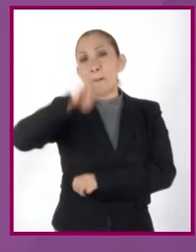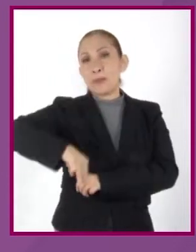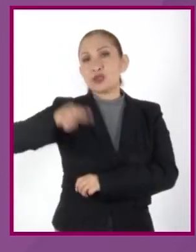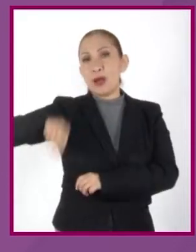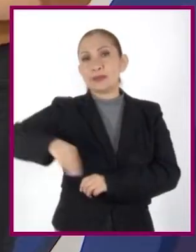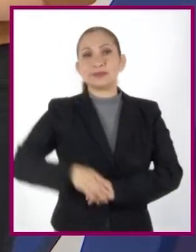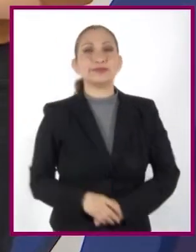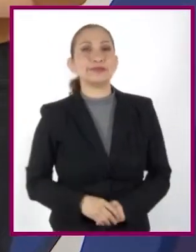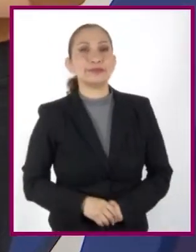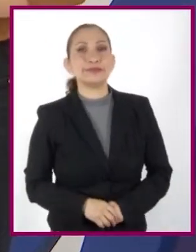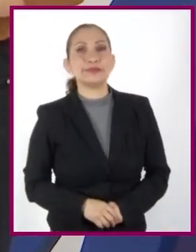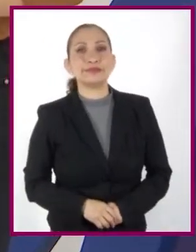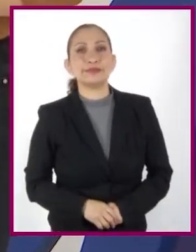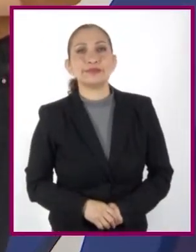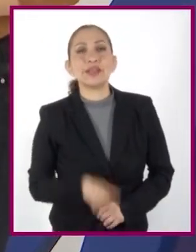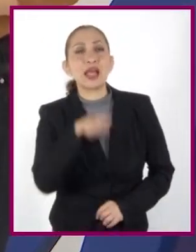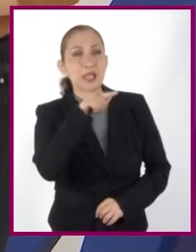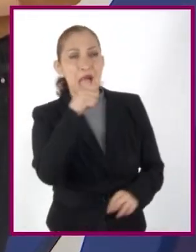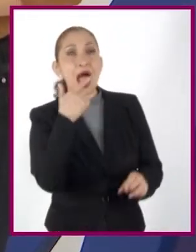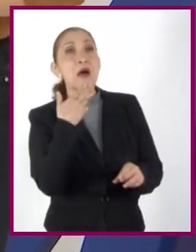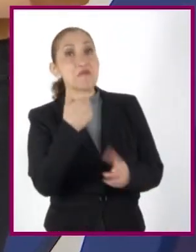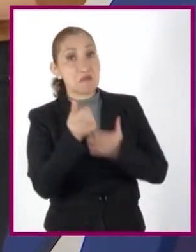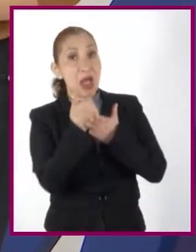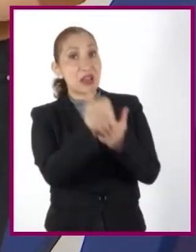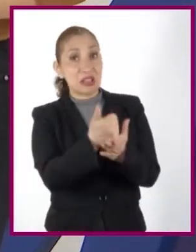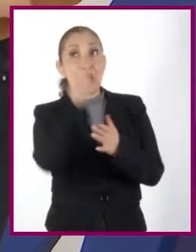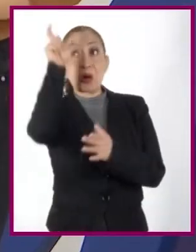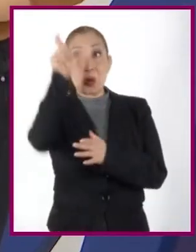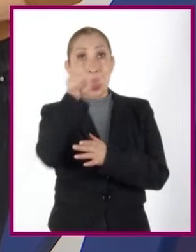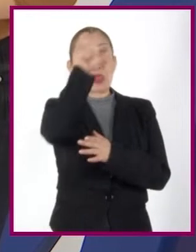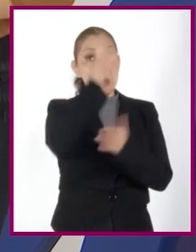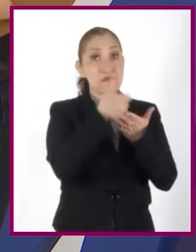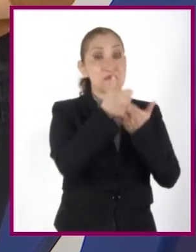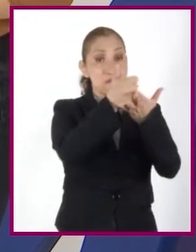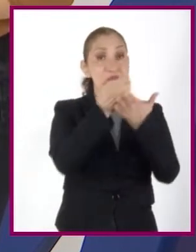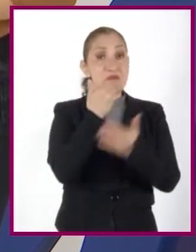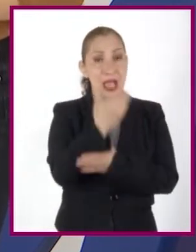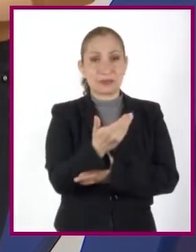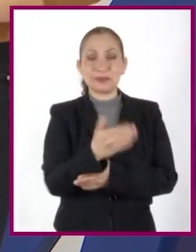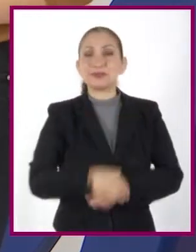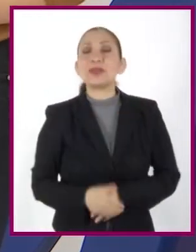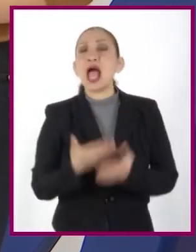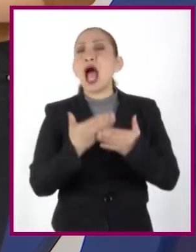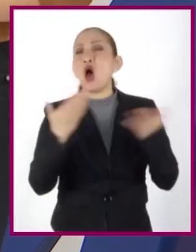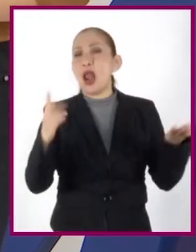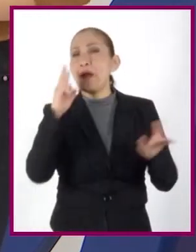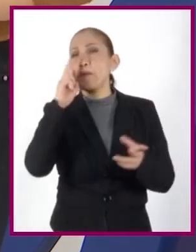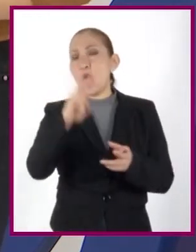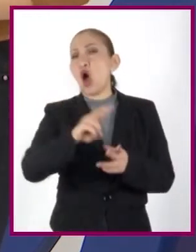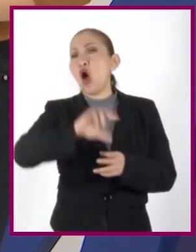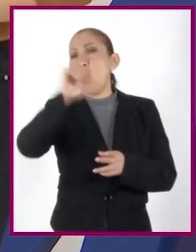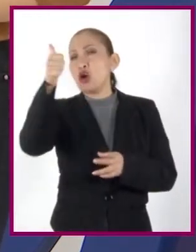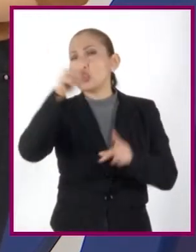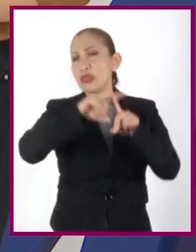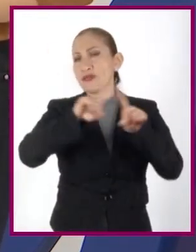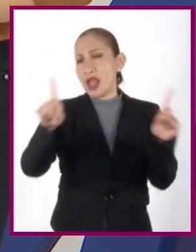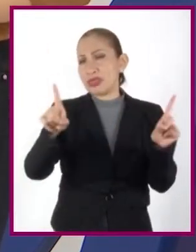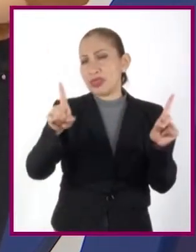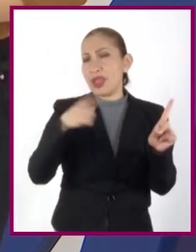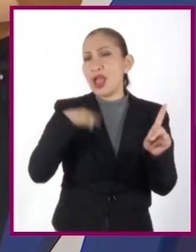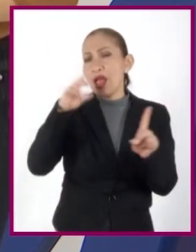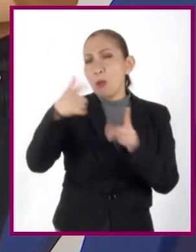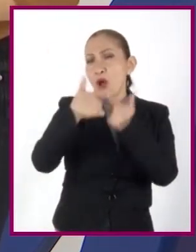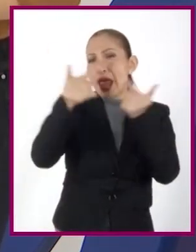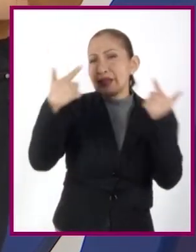Michoacán. Creo que te está siendo útil el funcionamiento de nuestro cuadro. Muy bien, ahora veremos uno de otro tipo, en el que